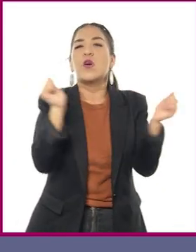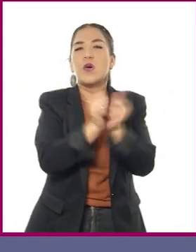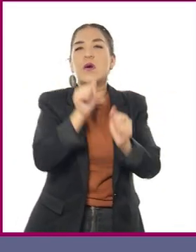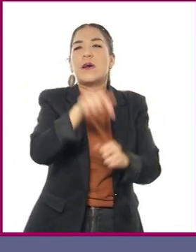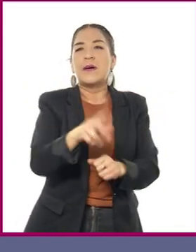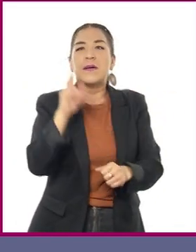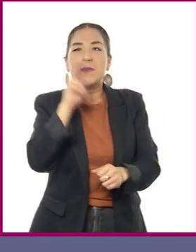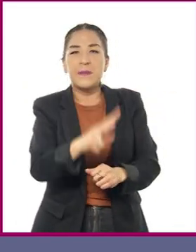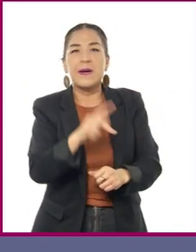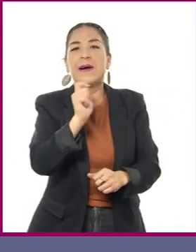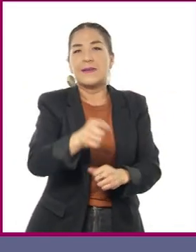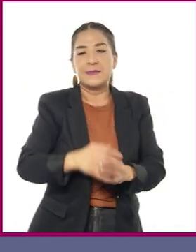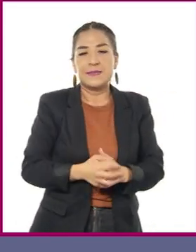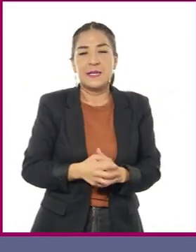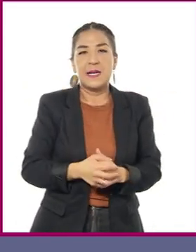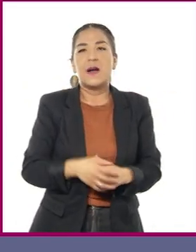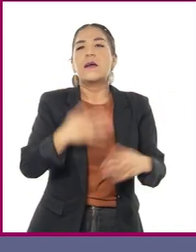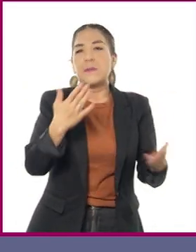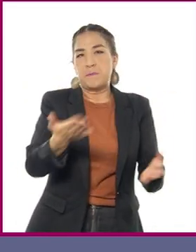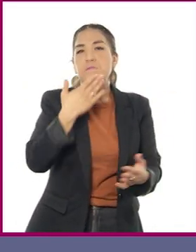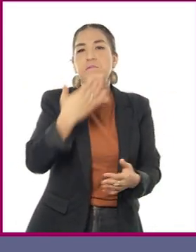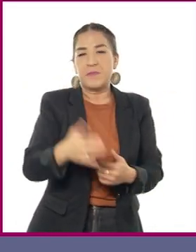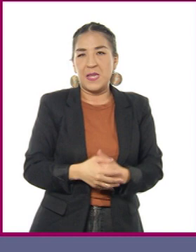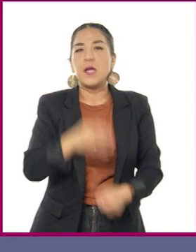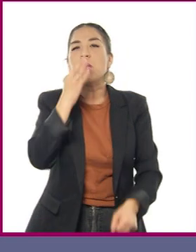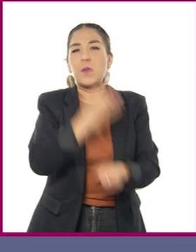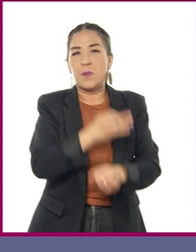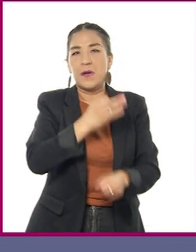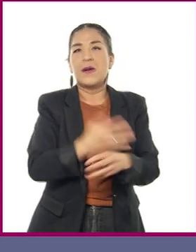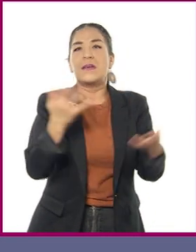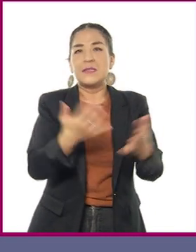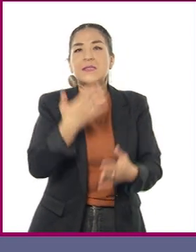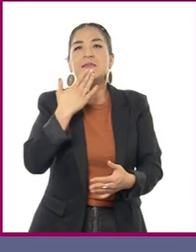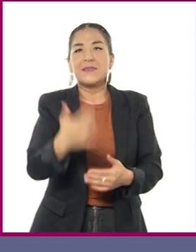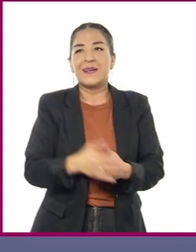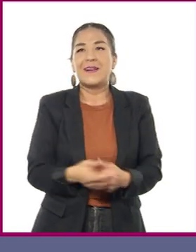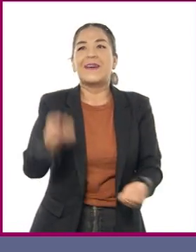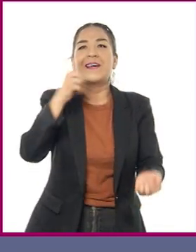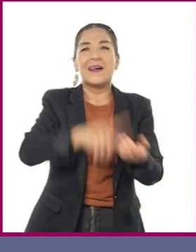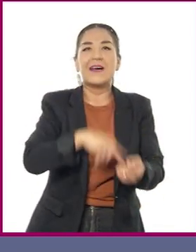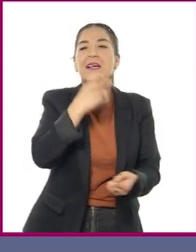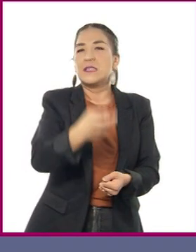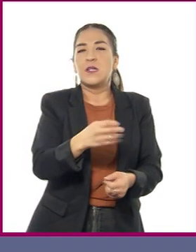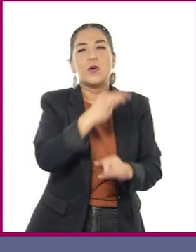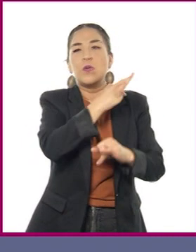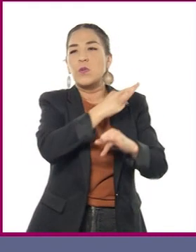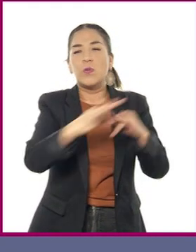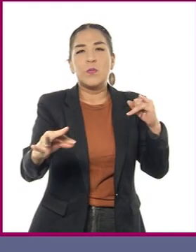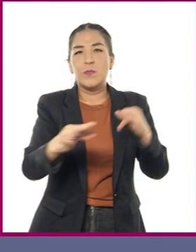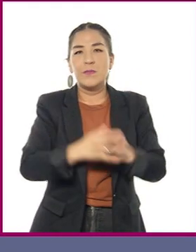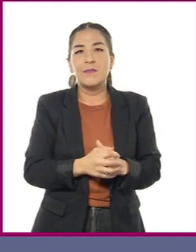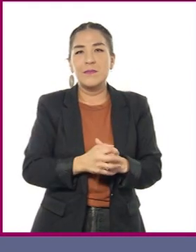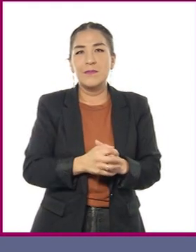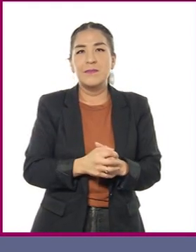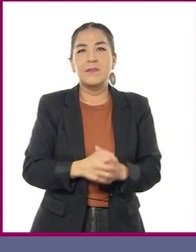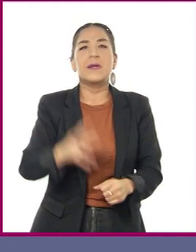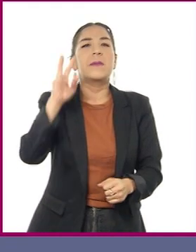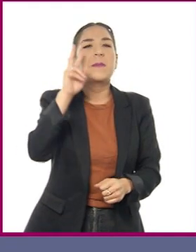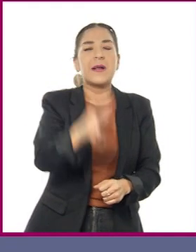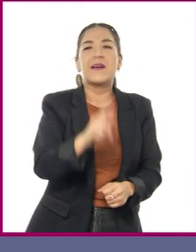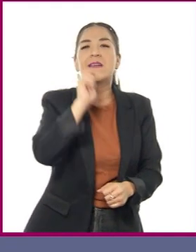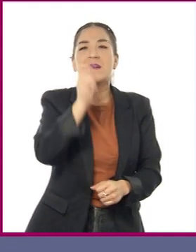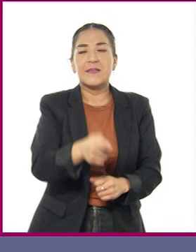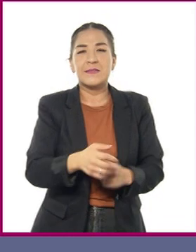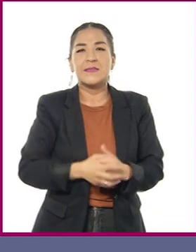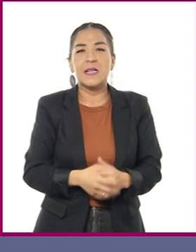silla. ¡Excelente, Nadia! Lo estás haciendo muy bien. Vamos con la última. Se observa una imagen